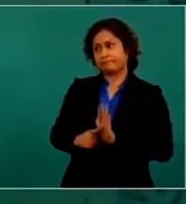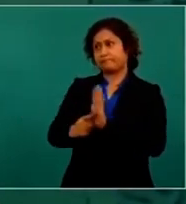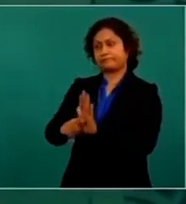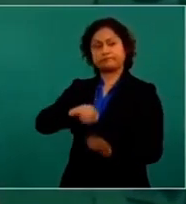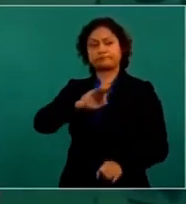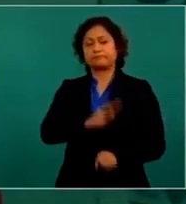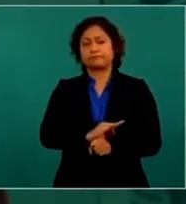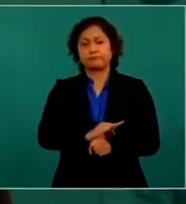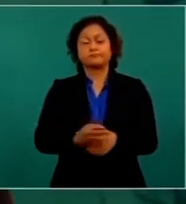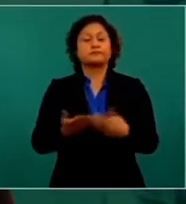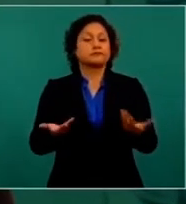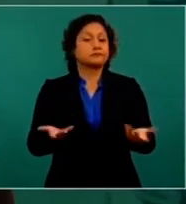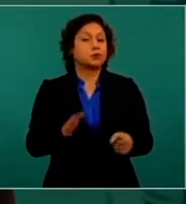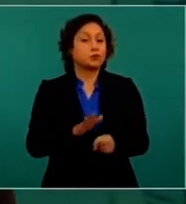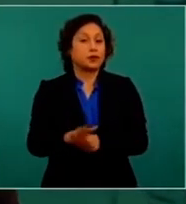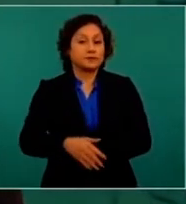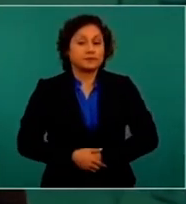Entonces, no está en el,